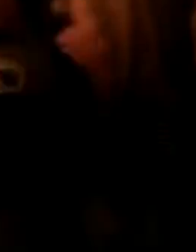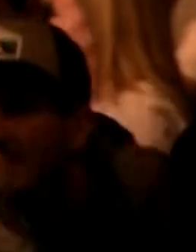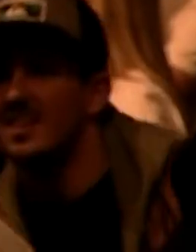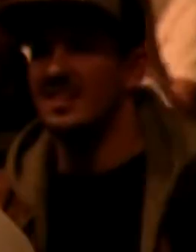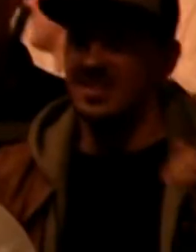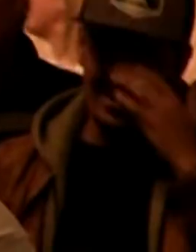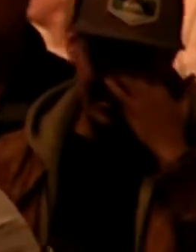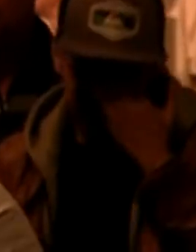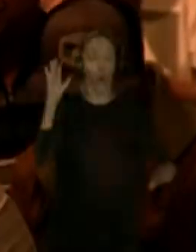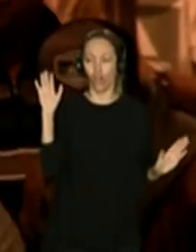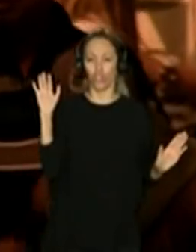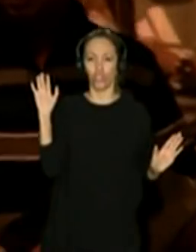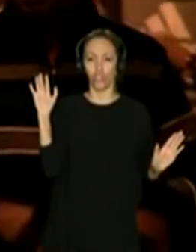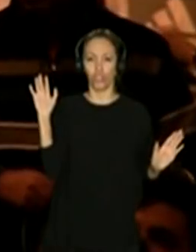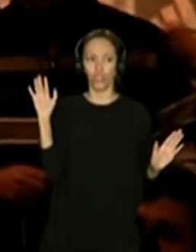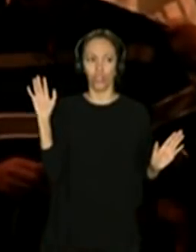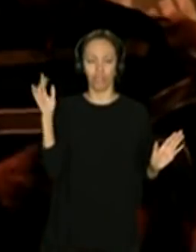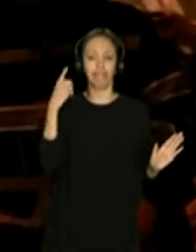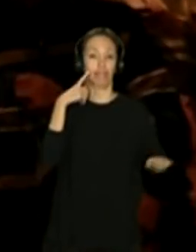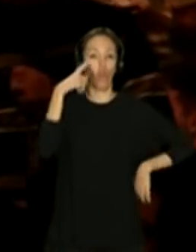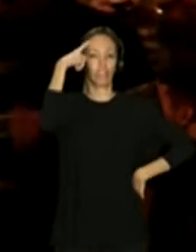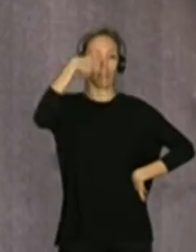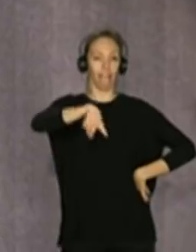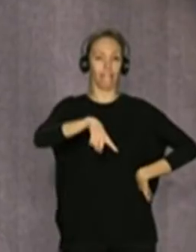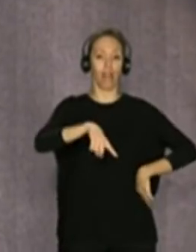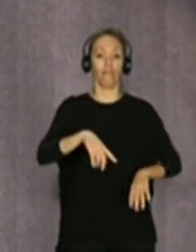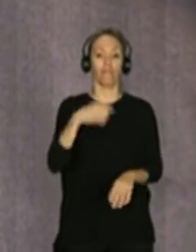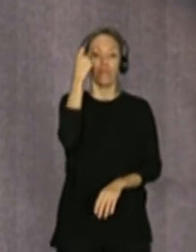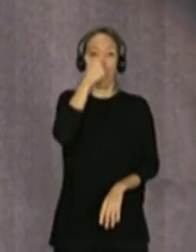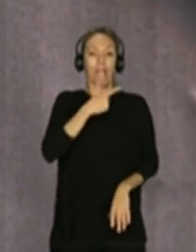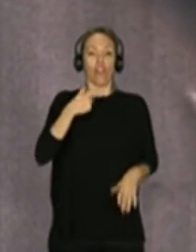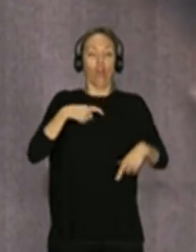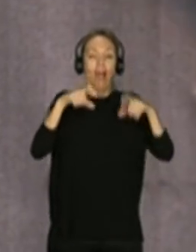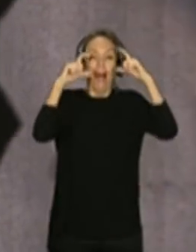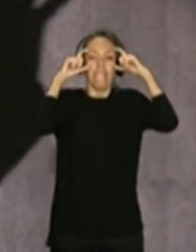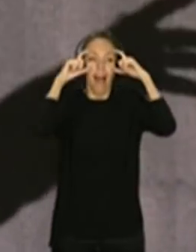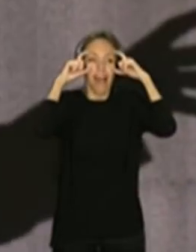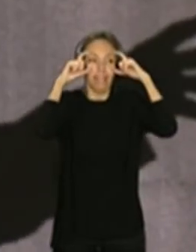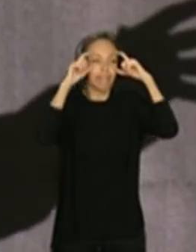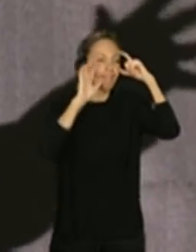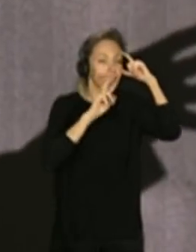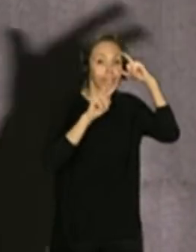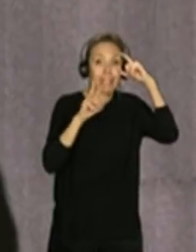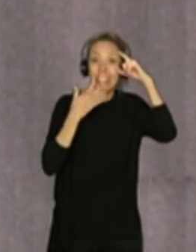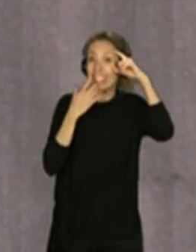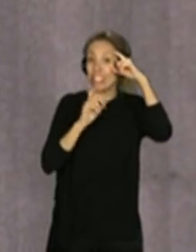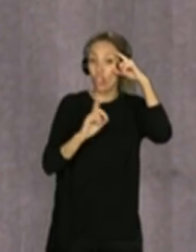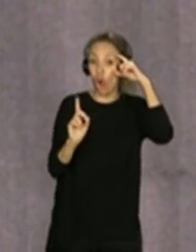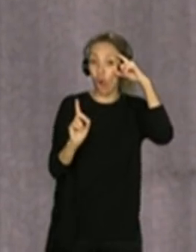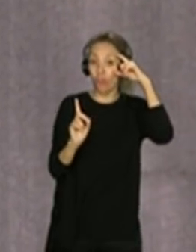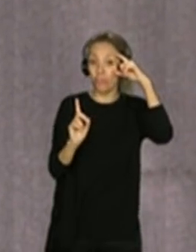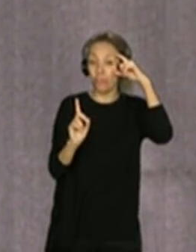a seguir con ellos. Lo sabía, menos mal que me traje mis gafitas. si no, estos